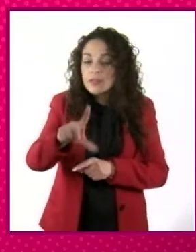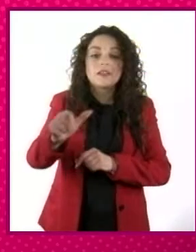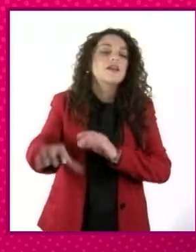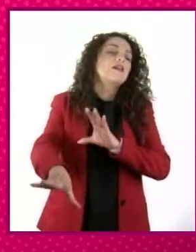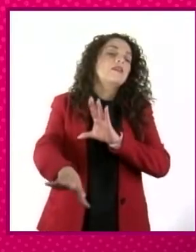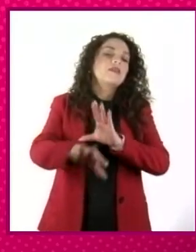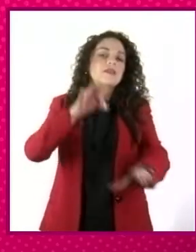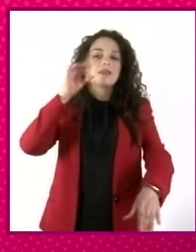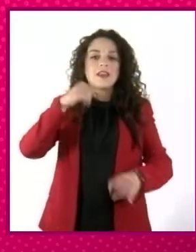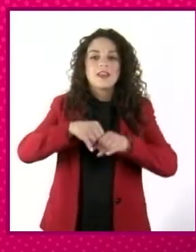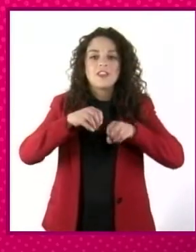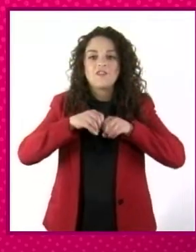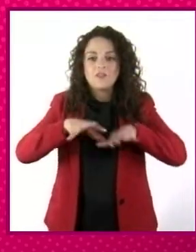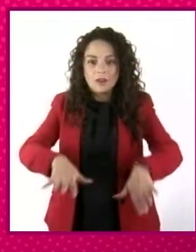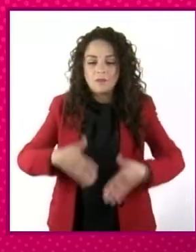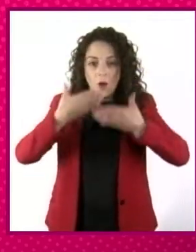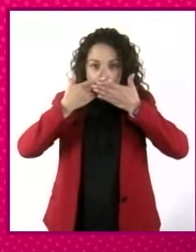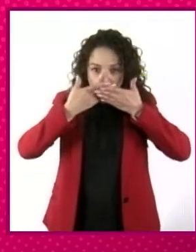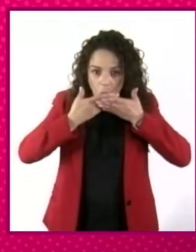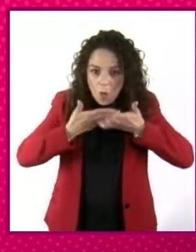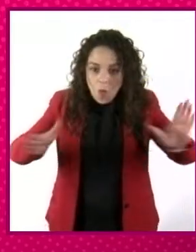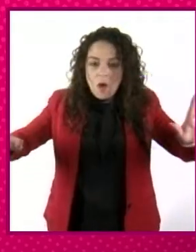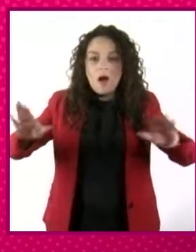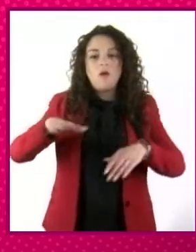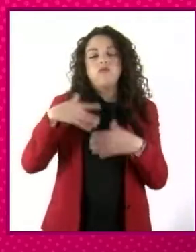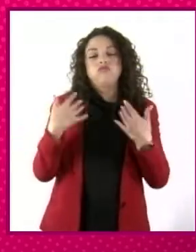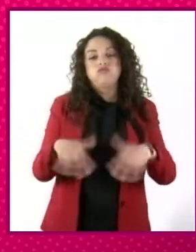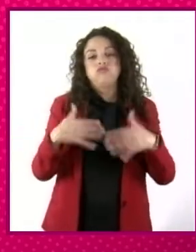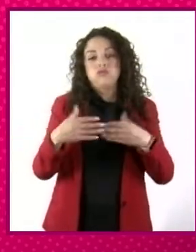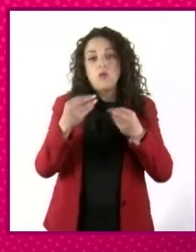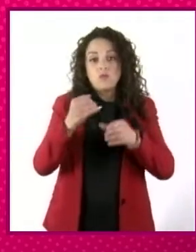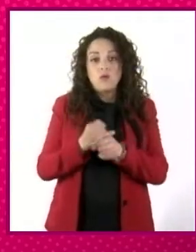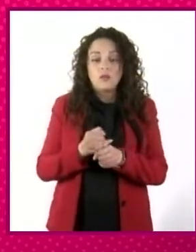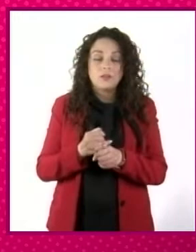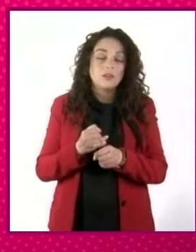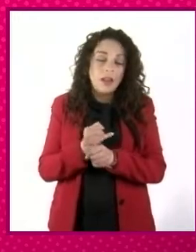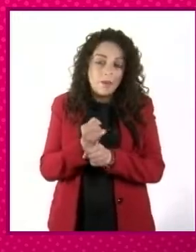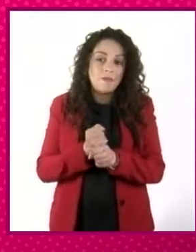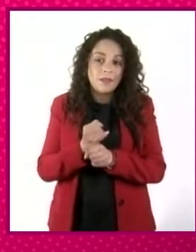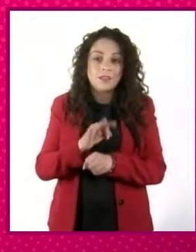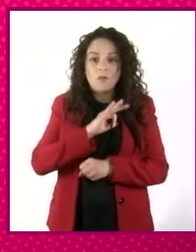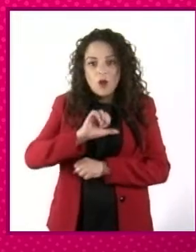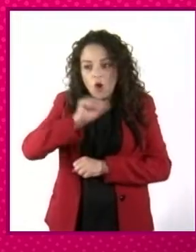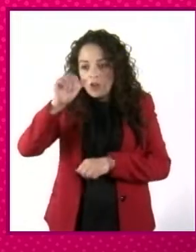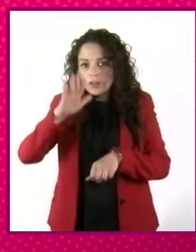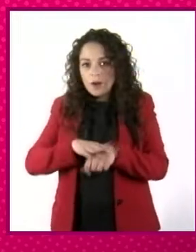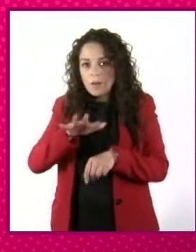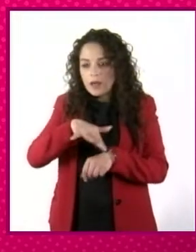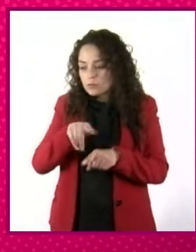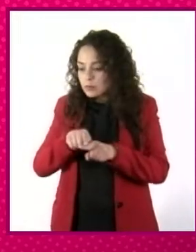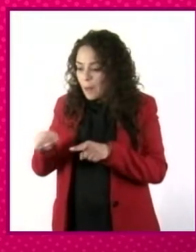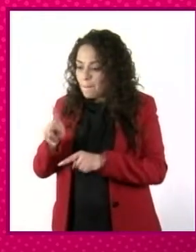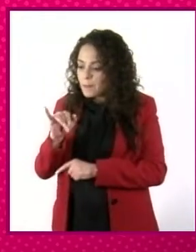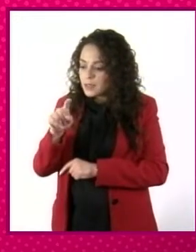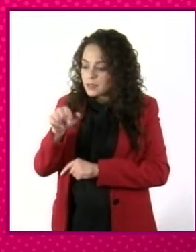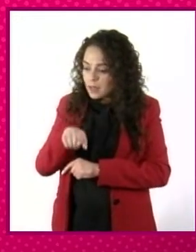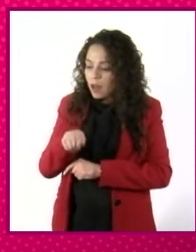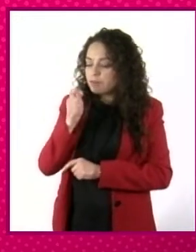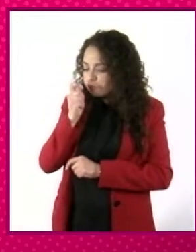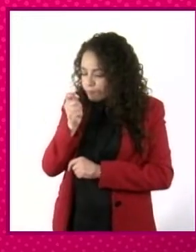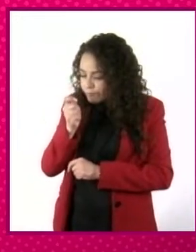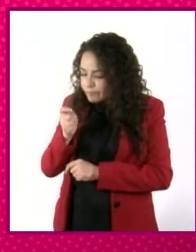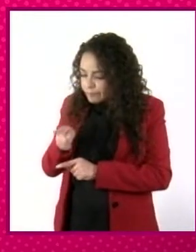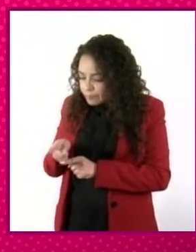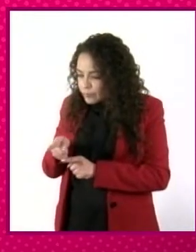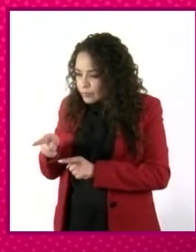información que te abre un panorama más de investigación y te puede desviar hacia otra ruta de pistas. Por eso se parece más en una primera etapa a